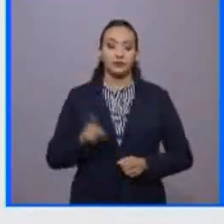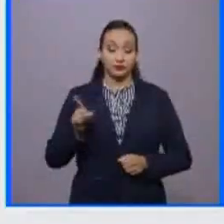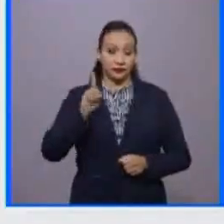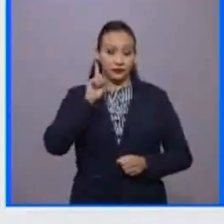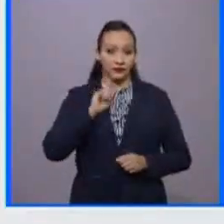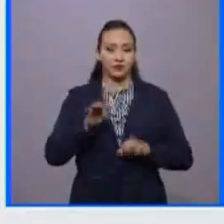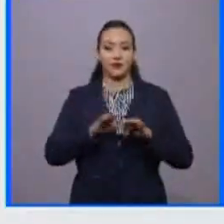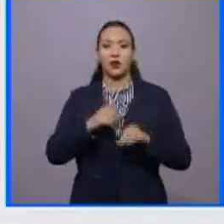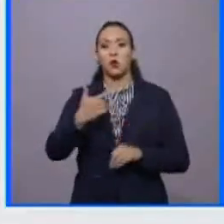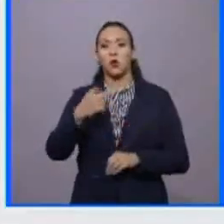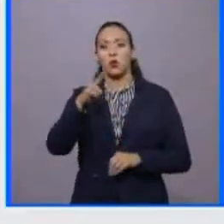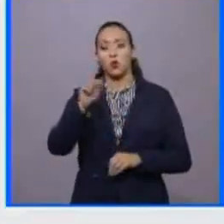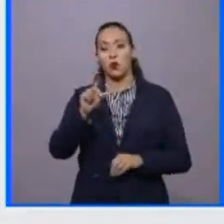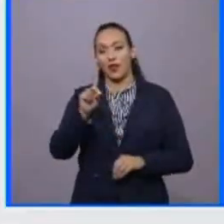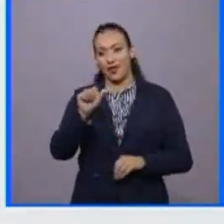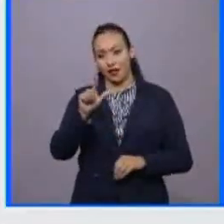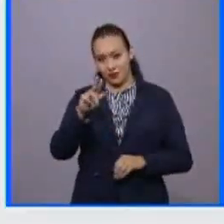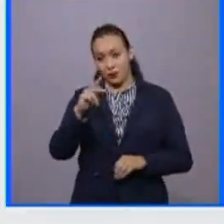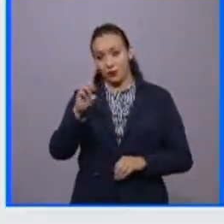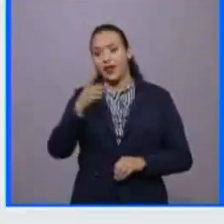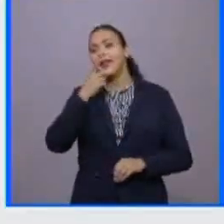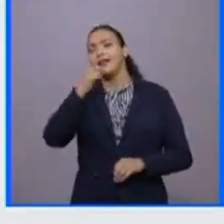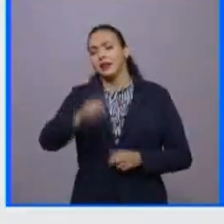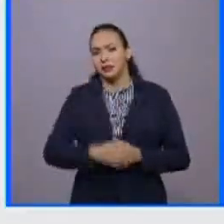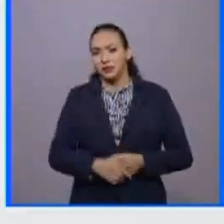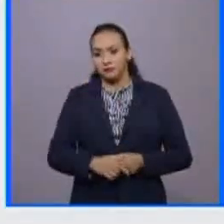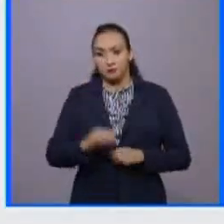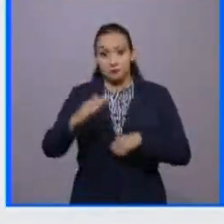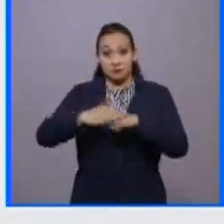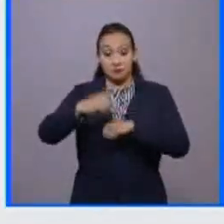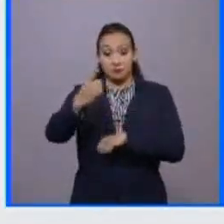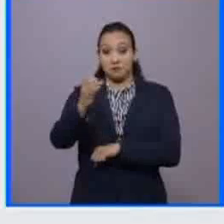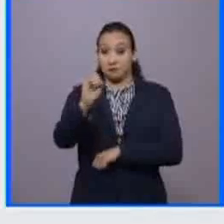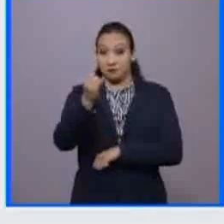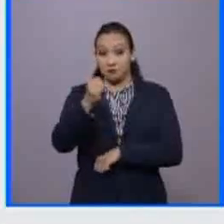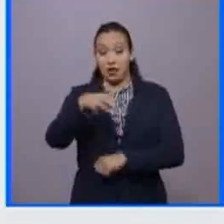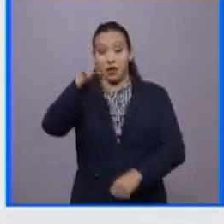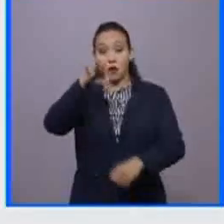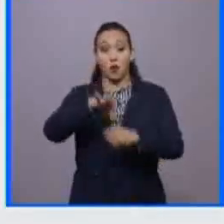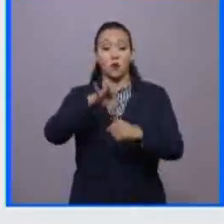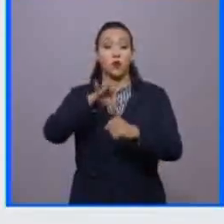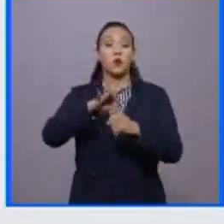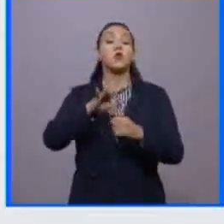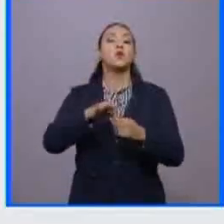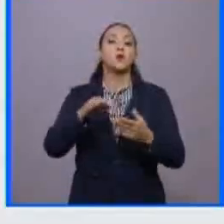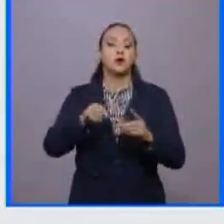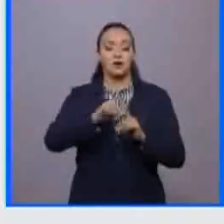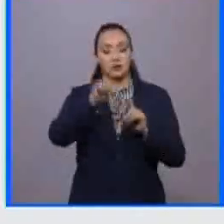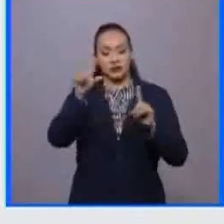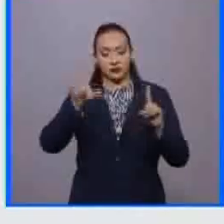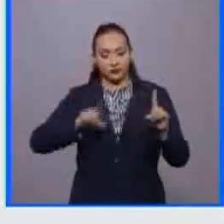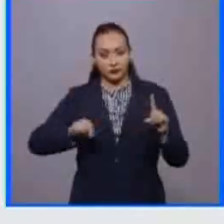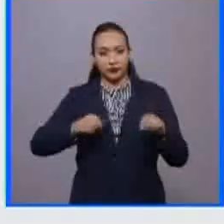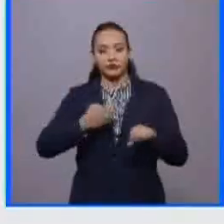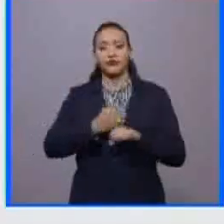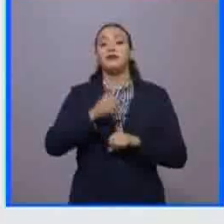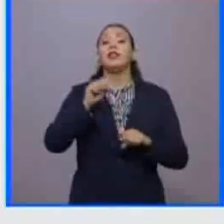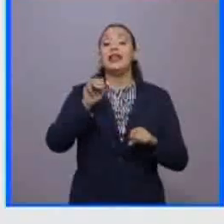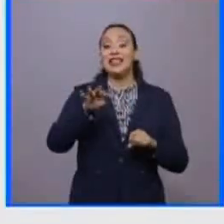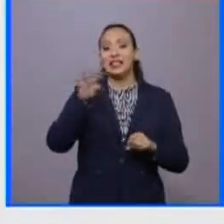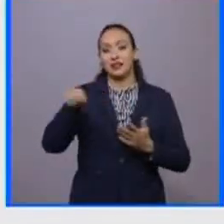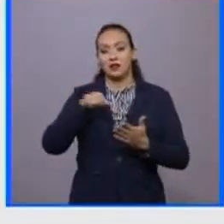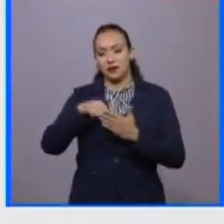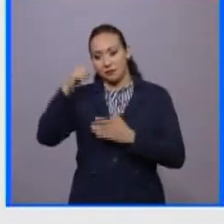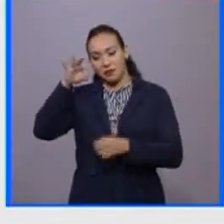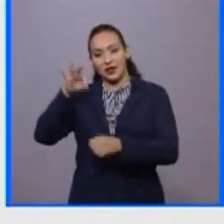presidenta del INE, Guadalupe Tadei, recordó que el próximo 1 de junio habrá elección judicial federal y 19 procesos